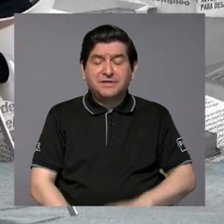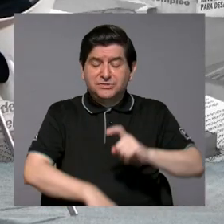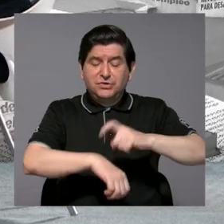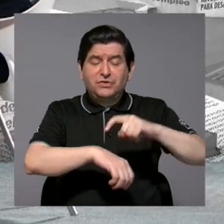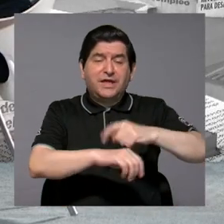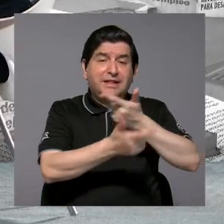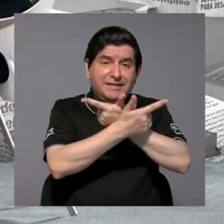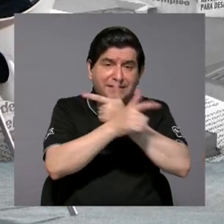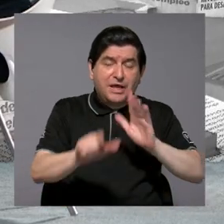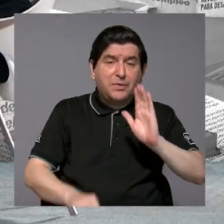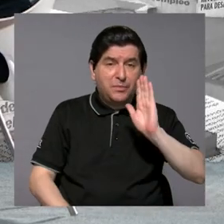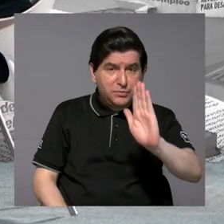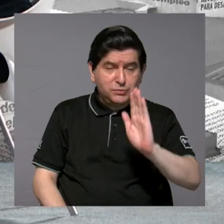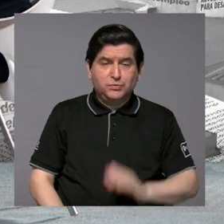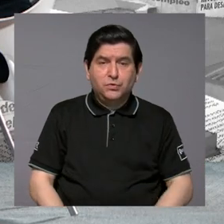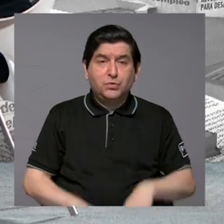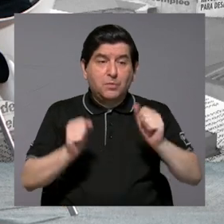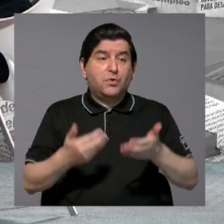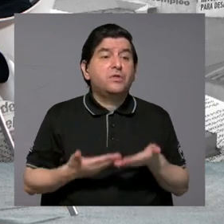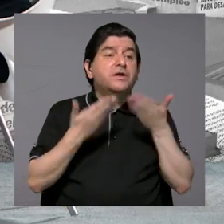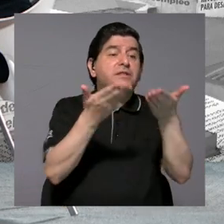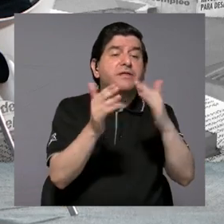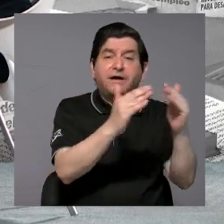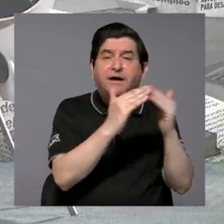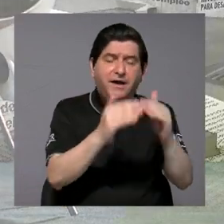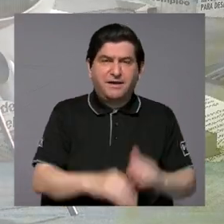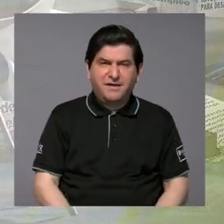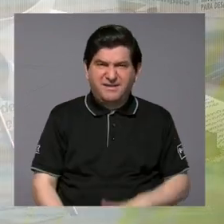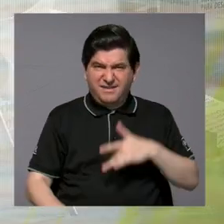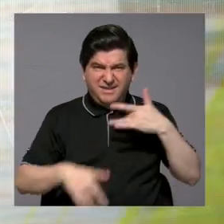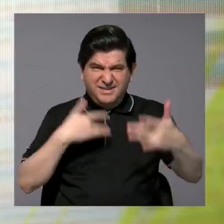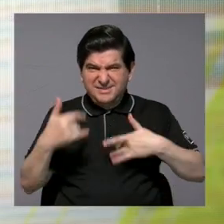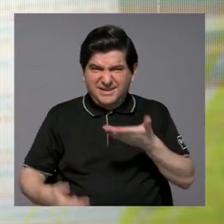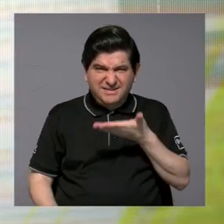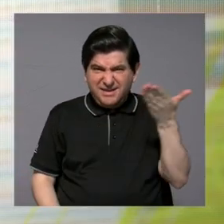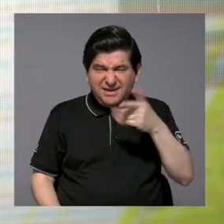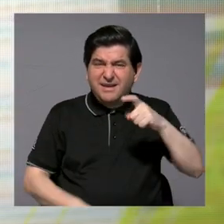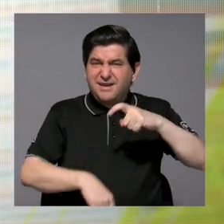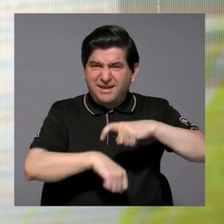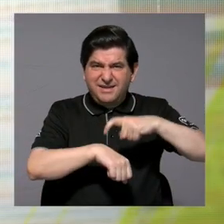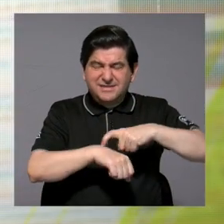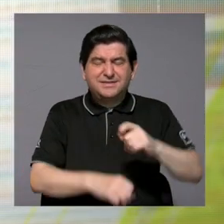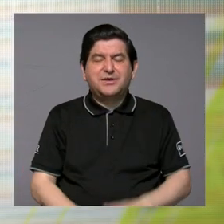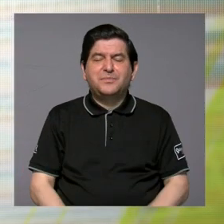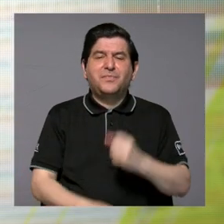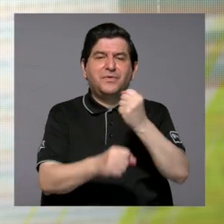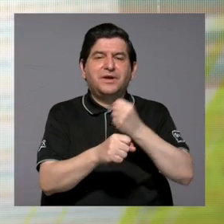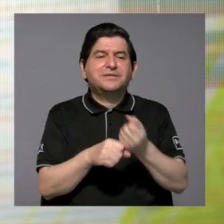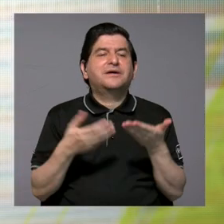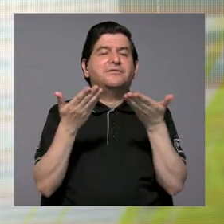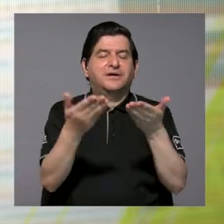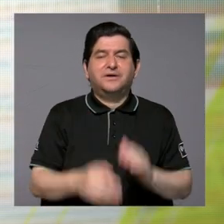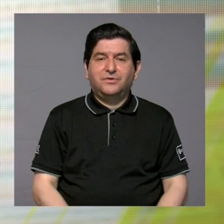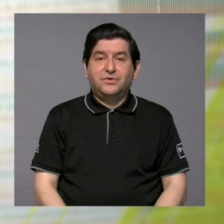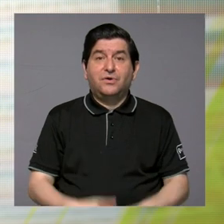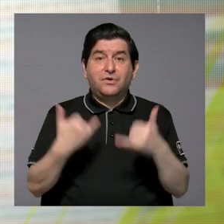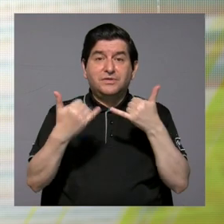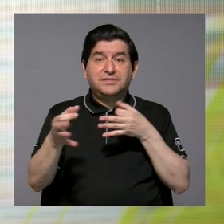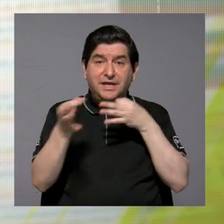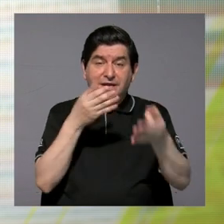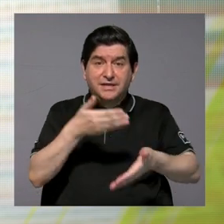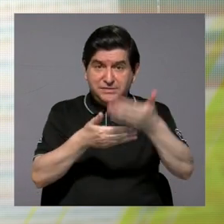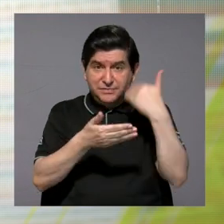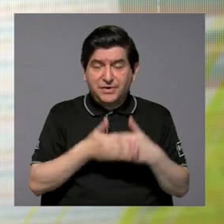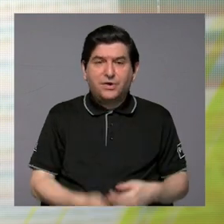del tiempo libre suyo para darlos a la comunidad Qué siente usted en ese trabajo Bueno